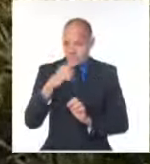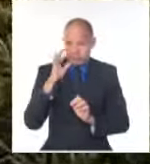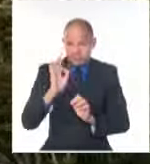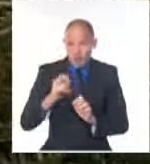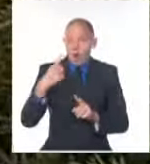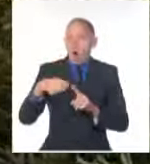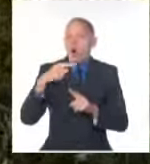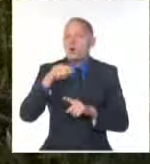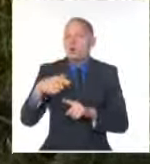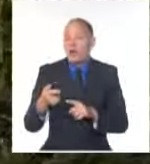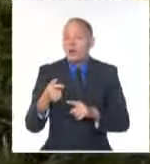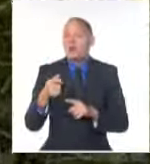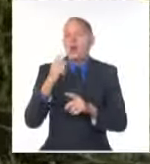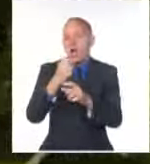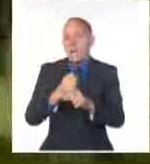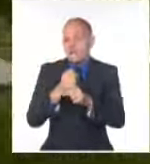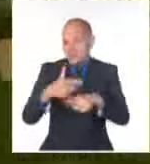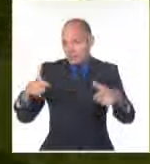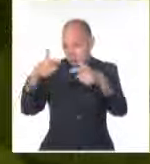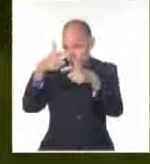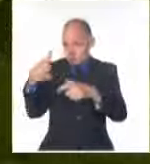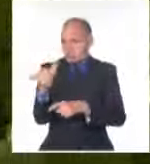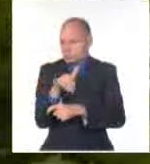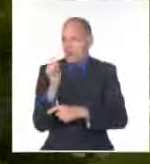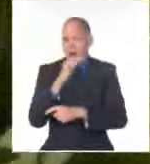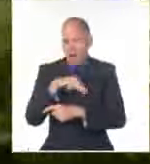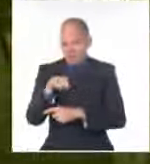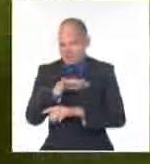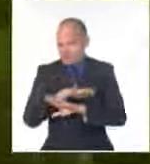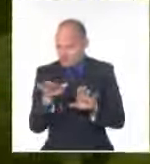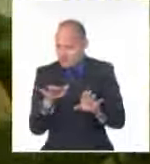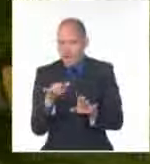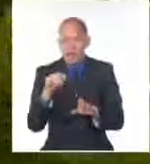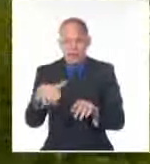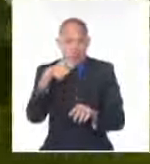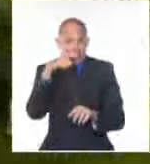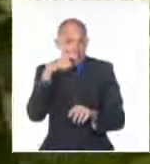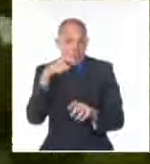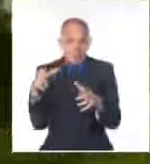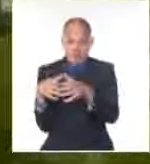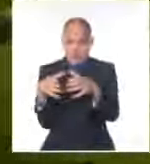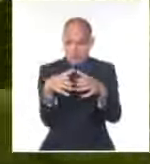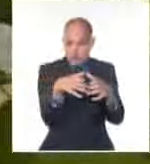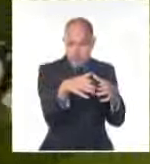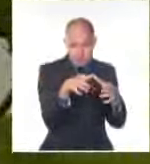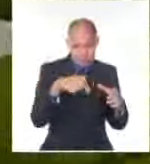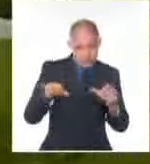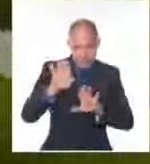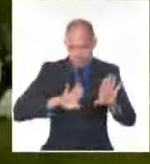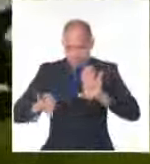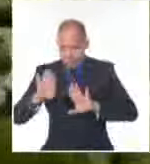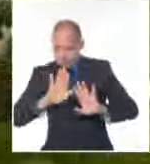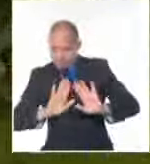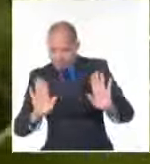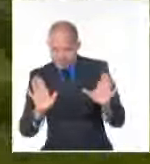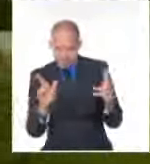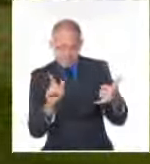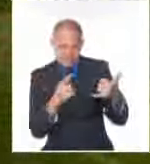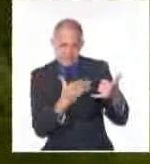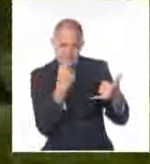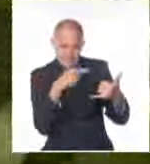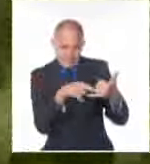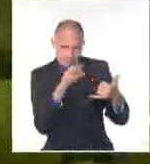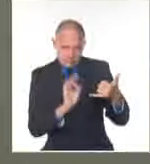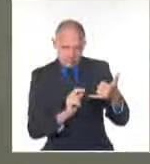maó en el macizo montañoso Sierra maestra se activaron los grupos de trabajo temporal tal como aseveraron los pronósticos desde el